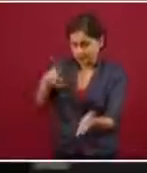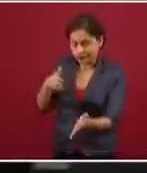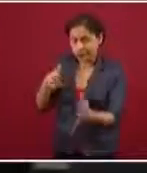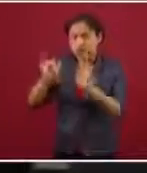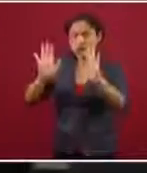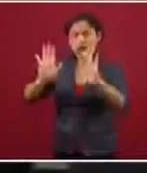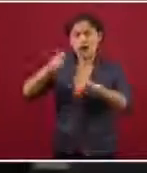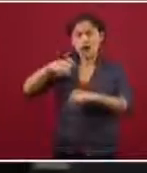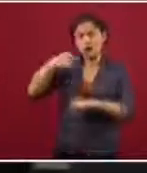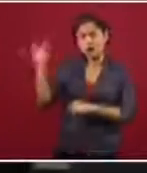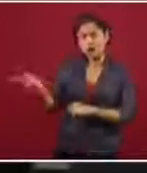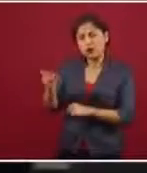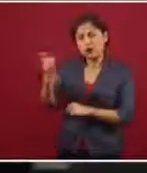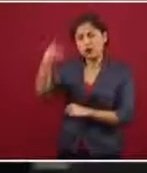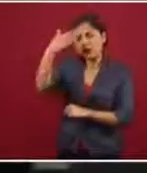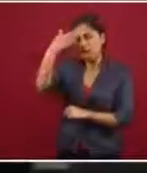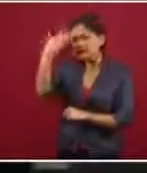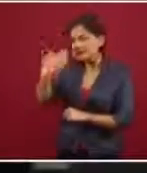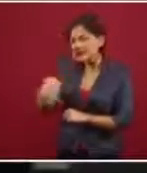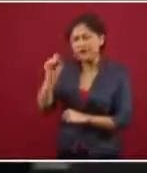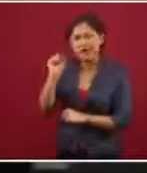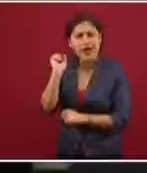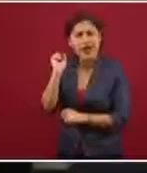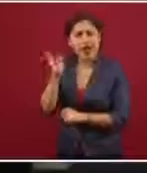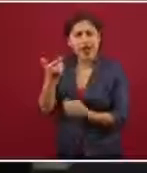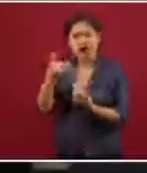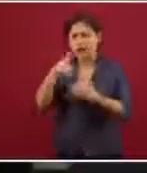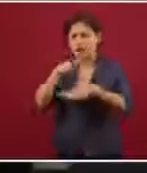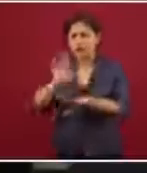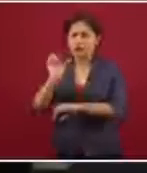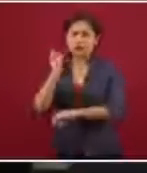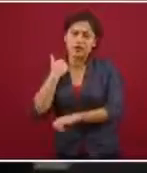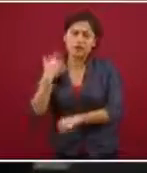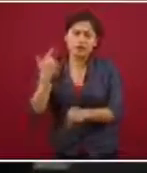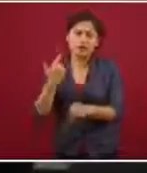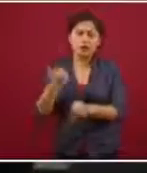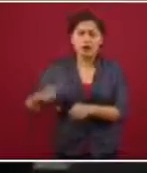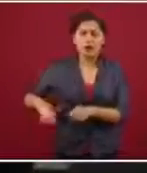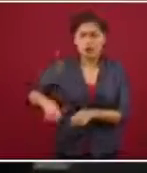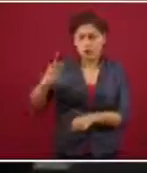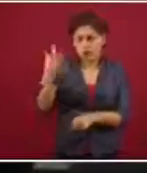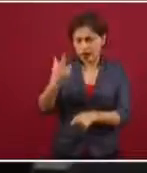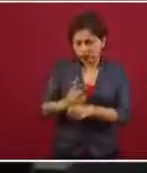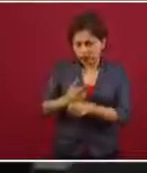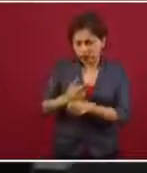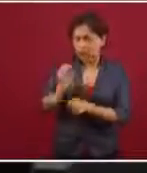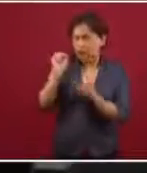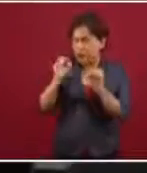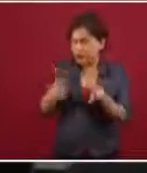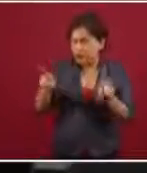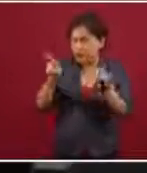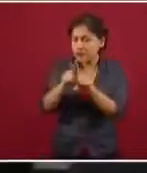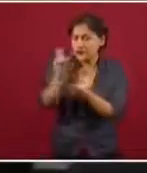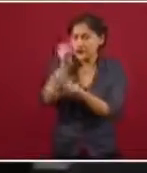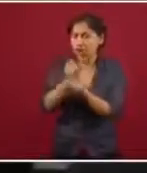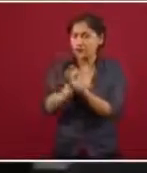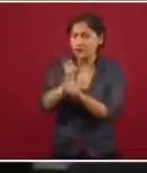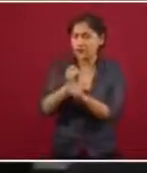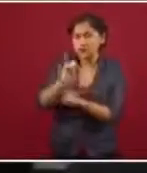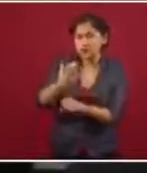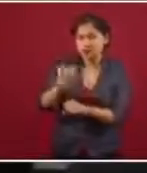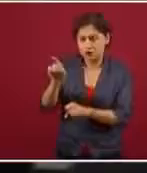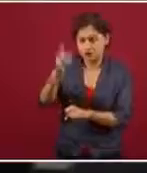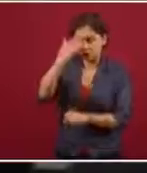tenga y que nos pudiera compartir con respecto concretamente a exgobernadores que se estén siguiendo estas líneas de investigación? Y si